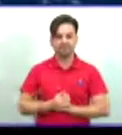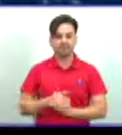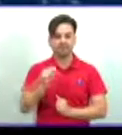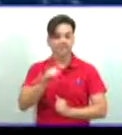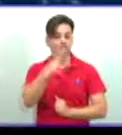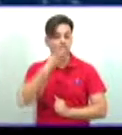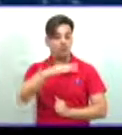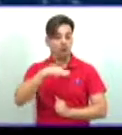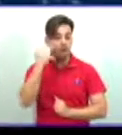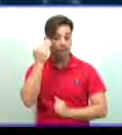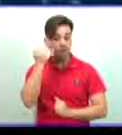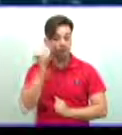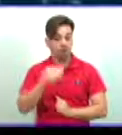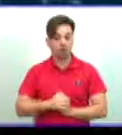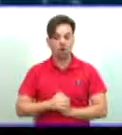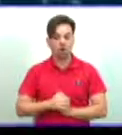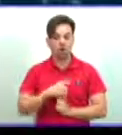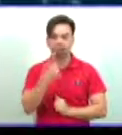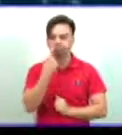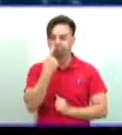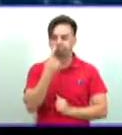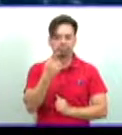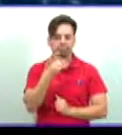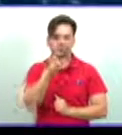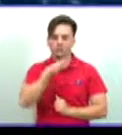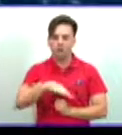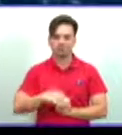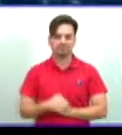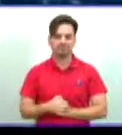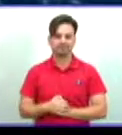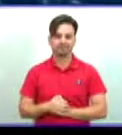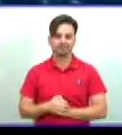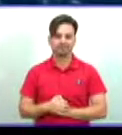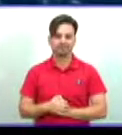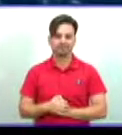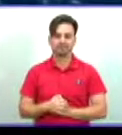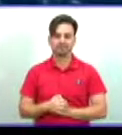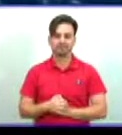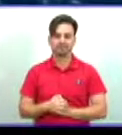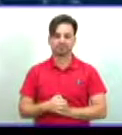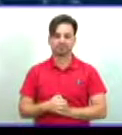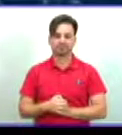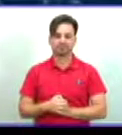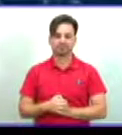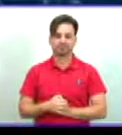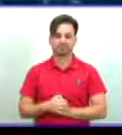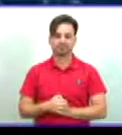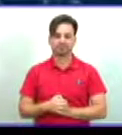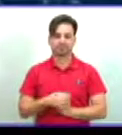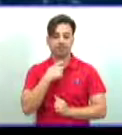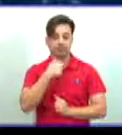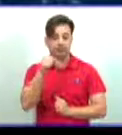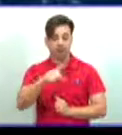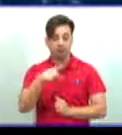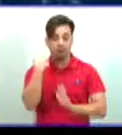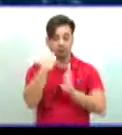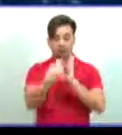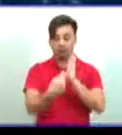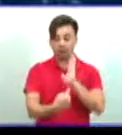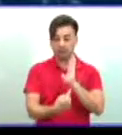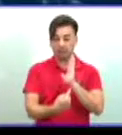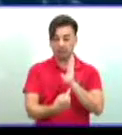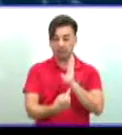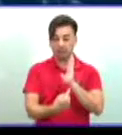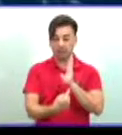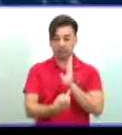color y no tiene olor. Sus componentes no se encuentran en la misma proporción. Eso ya